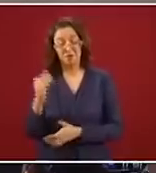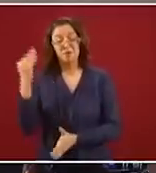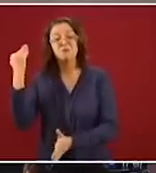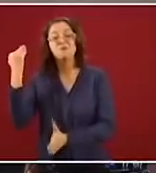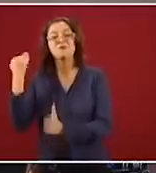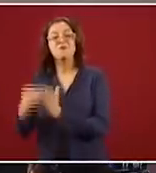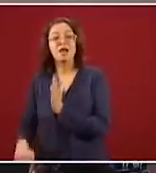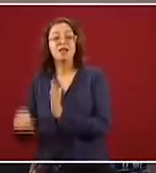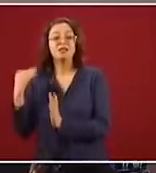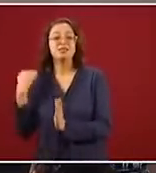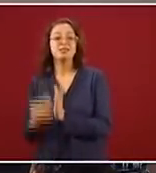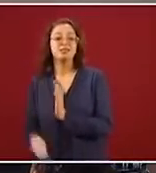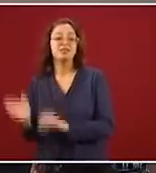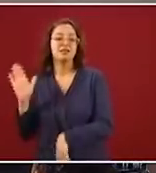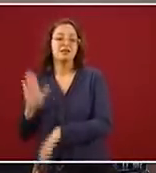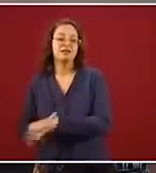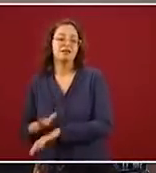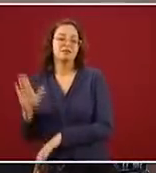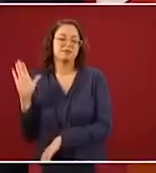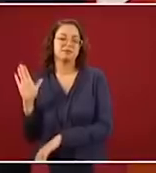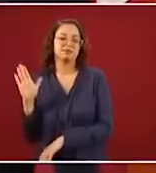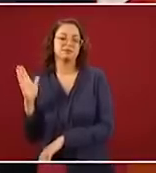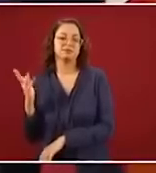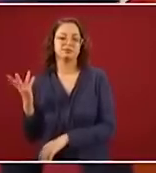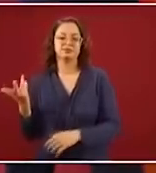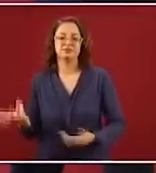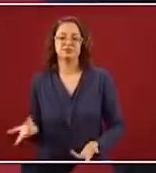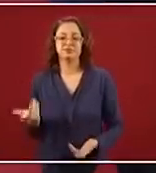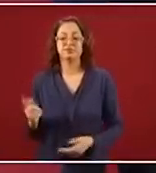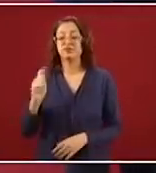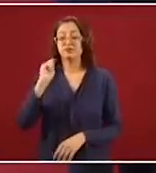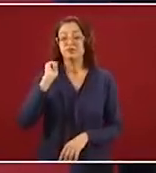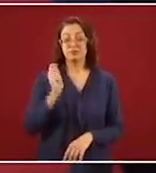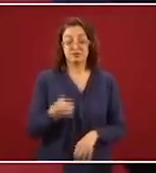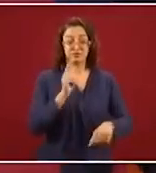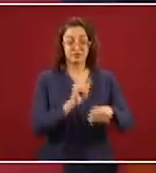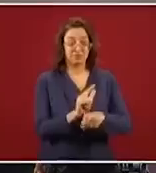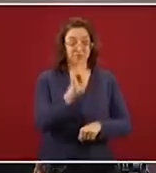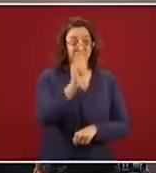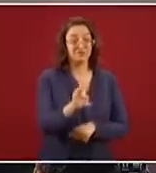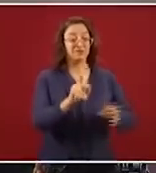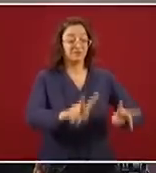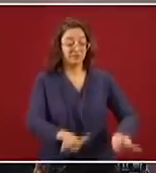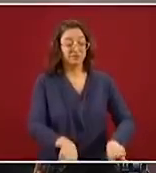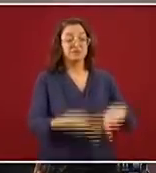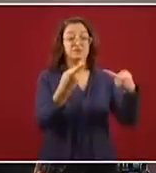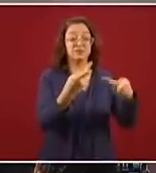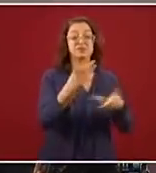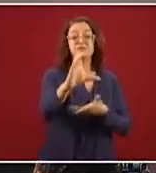las, o sea, no alcanzamos a